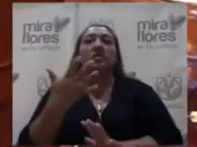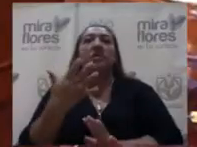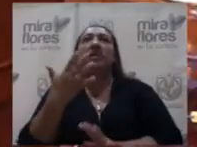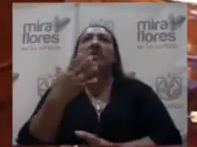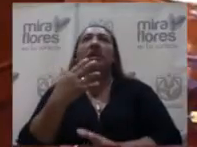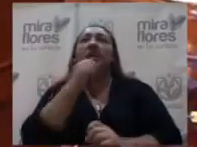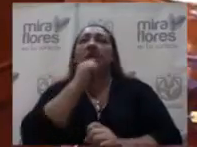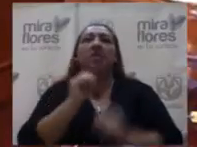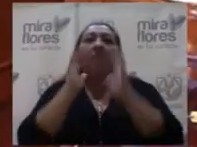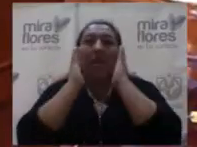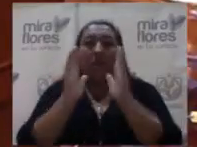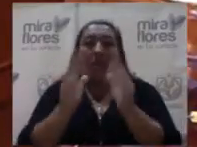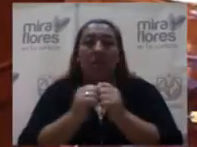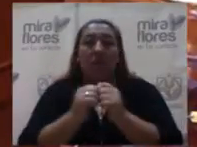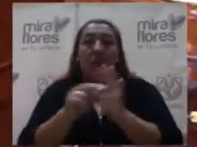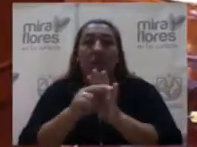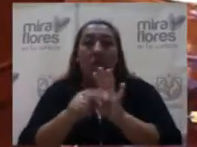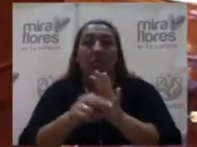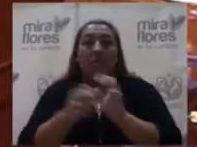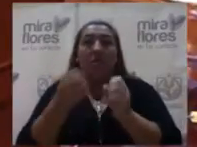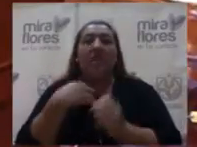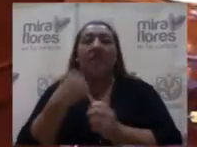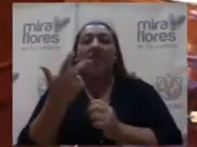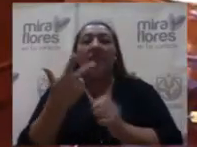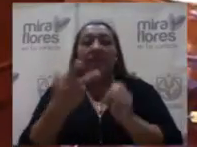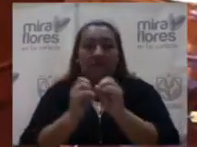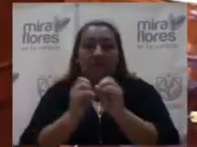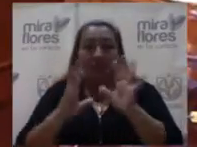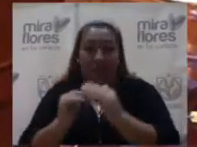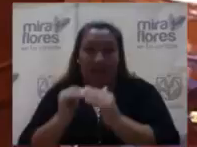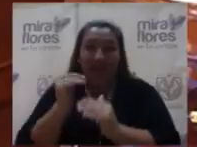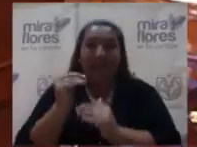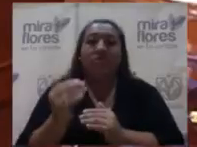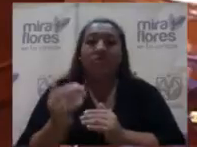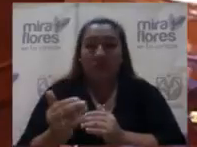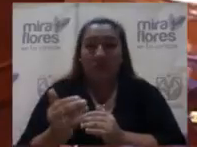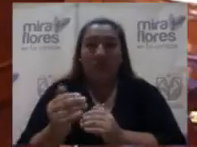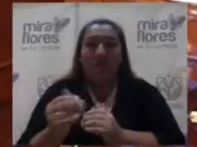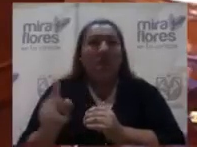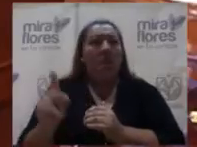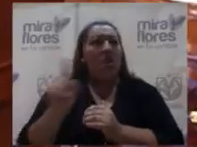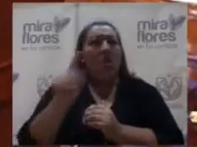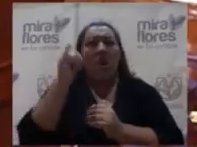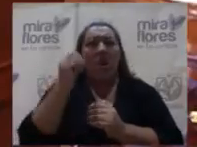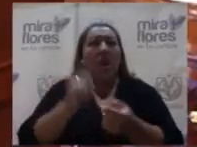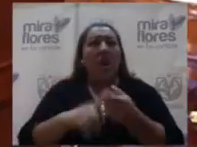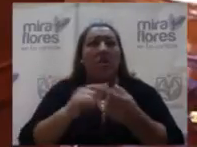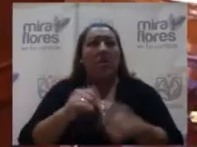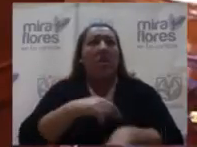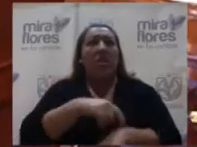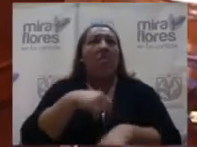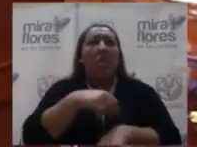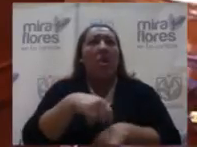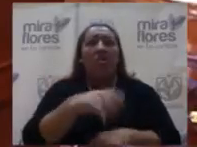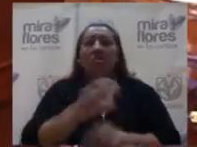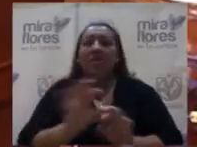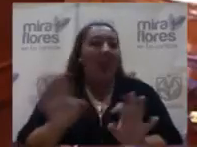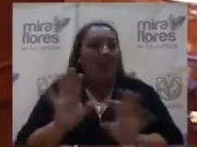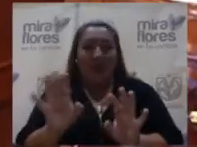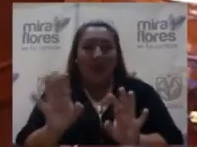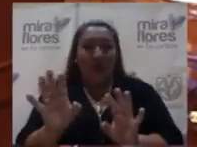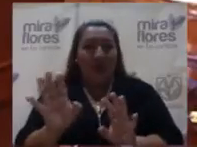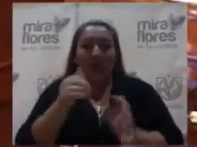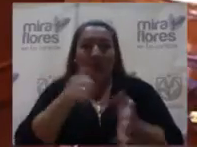se atienden de acuerdo a lo que la norma indica en los 3 días siguientes, de manera tal que no existe al día de hoy un atraso en la atención de